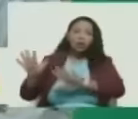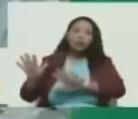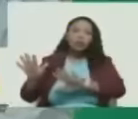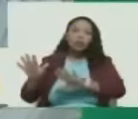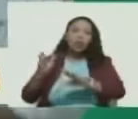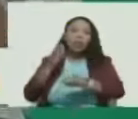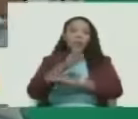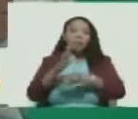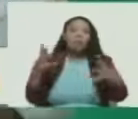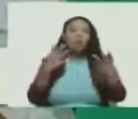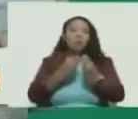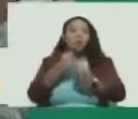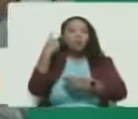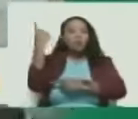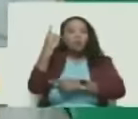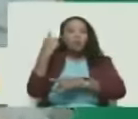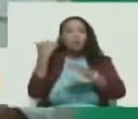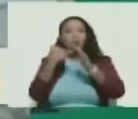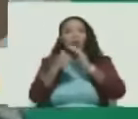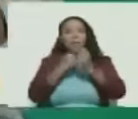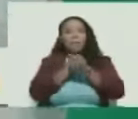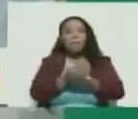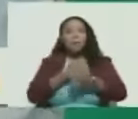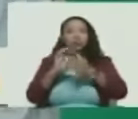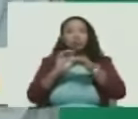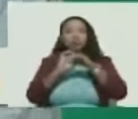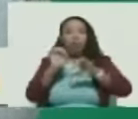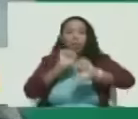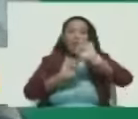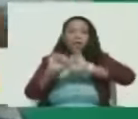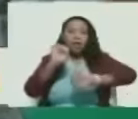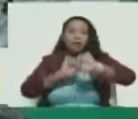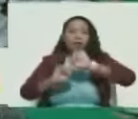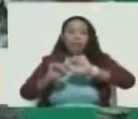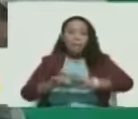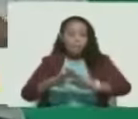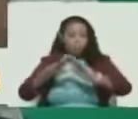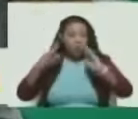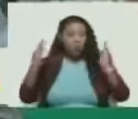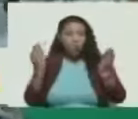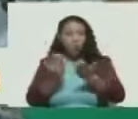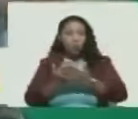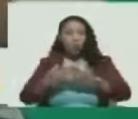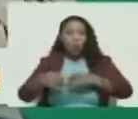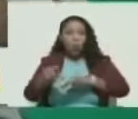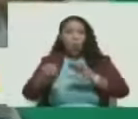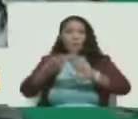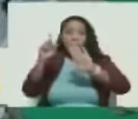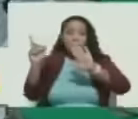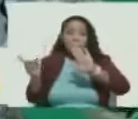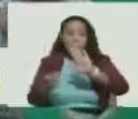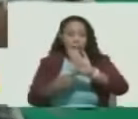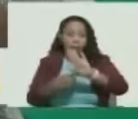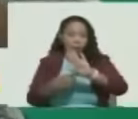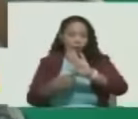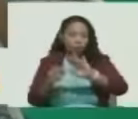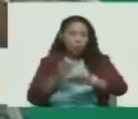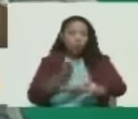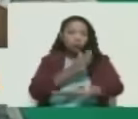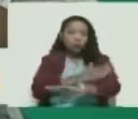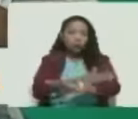solo mensaje. Un mensaje de amor, de unidad, de defensa. Que el mundo entero, que los poderes fácticos, que las transnacionales